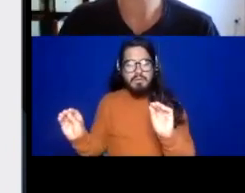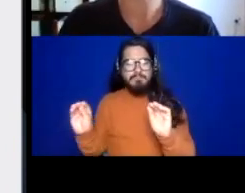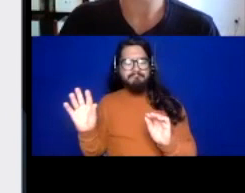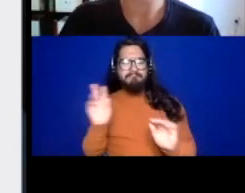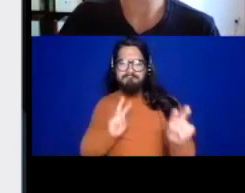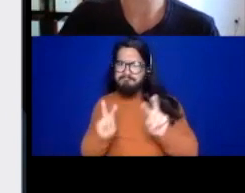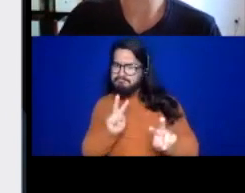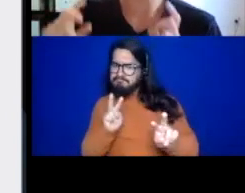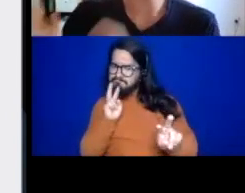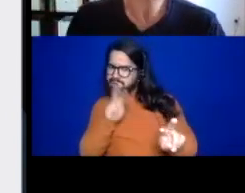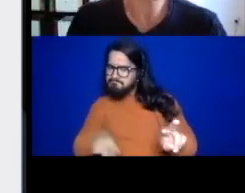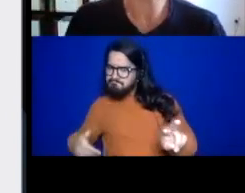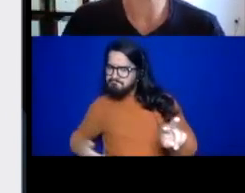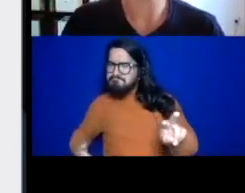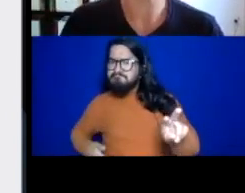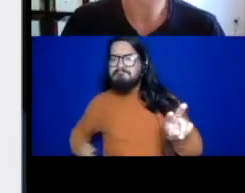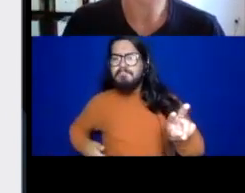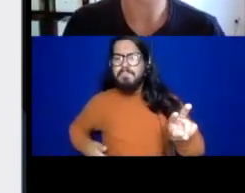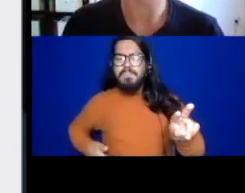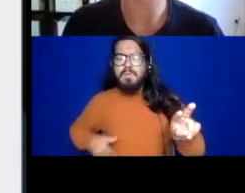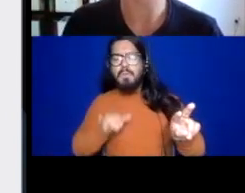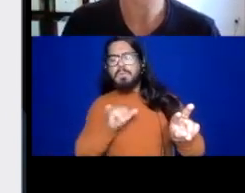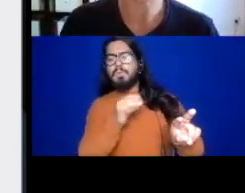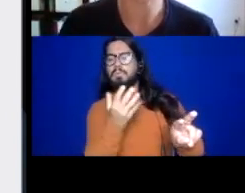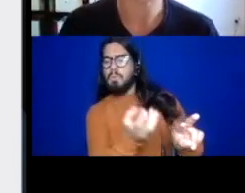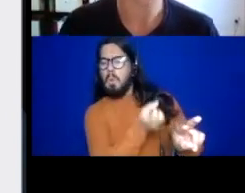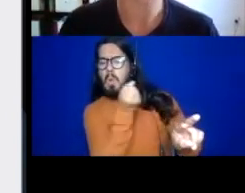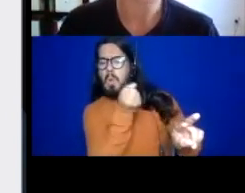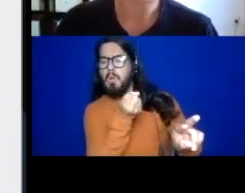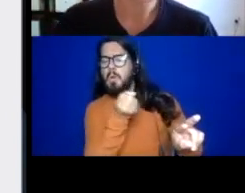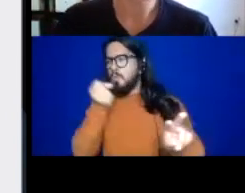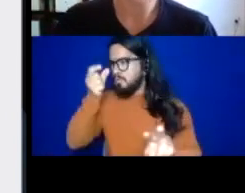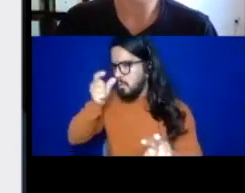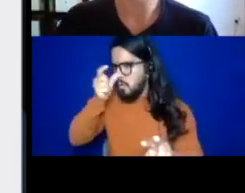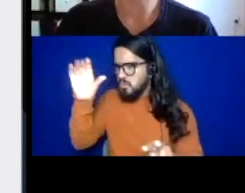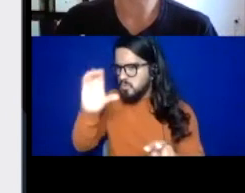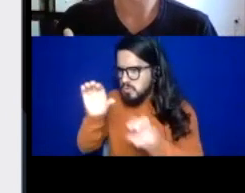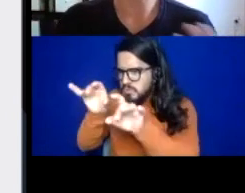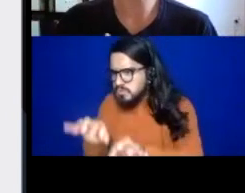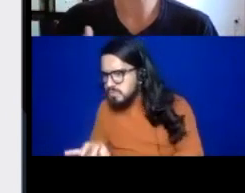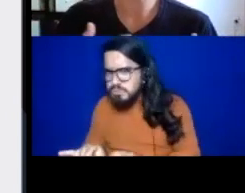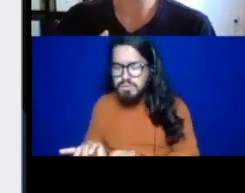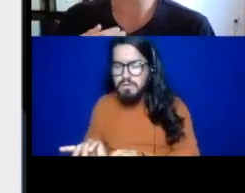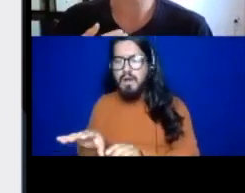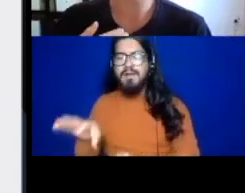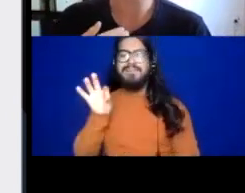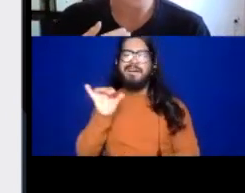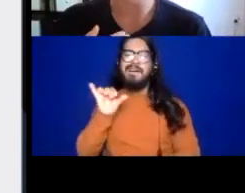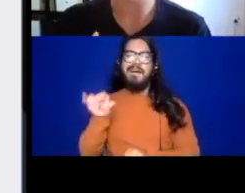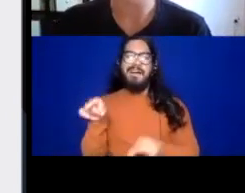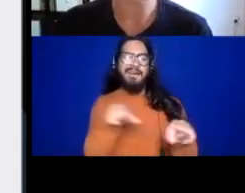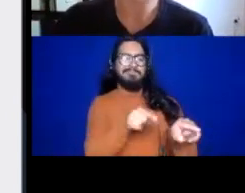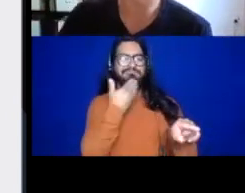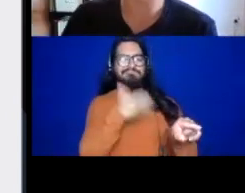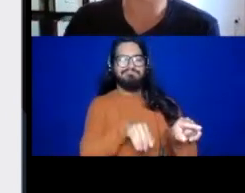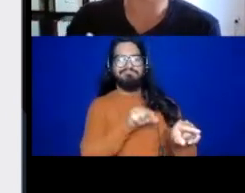Tienes como un sentimiento de que algo es de phishing, buscarlo en línea es una gran manera. A veces te vas a dar cuenta que aunque le